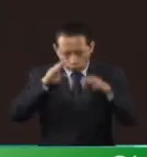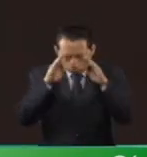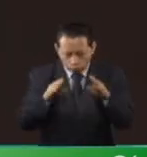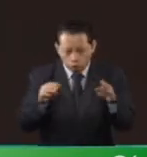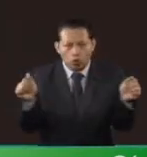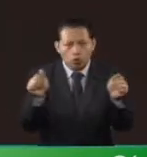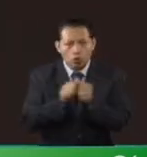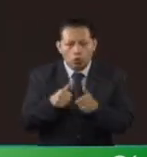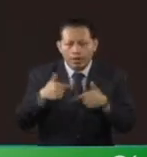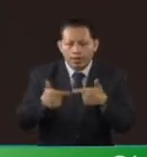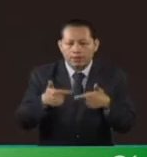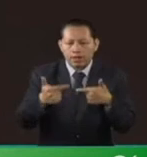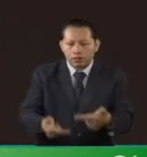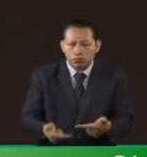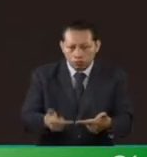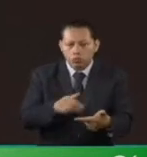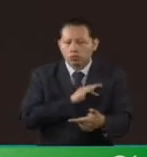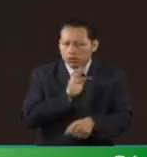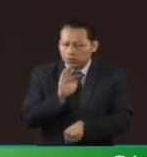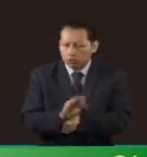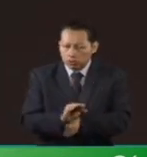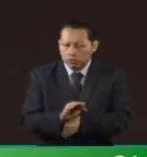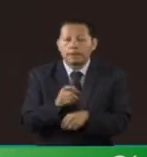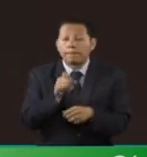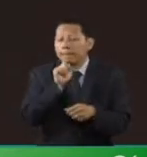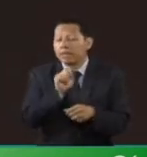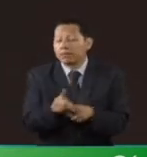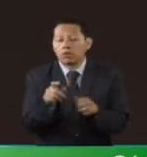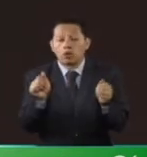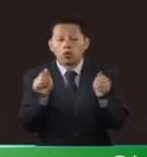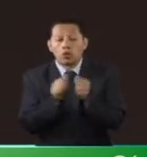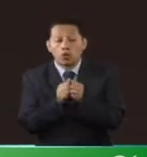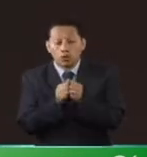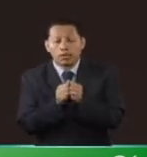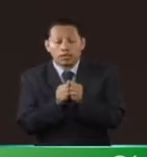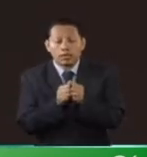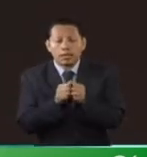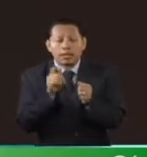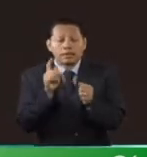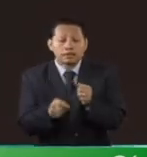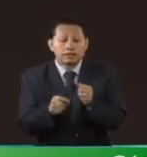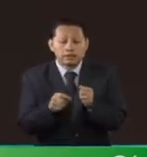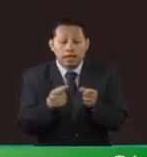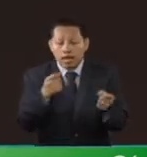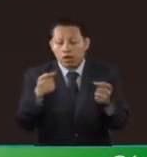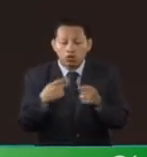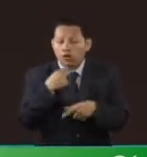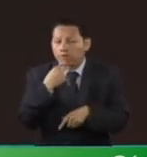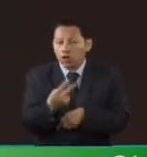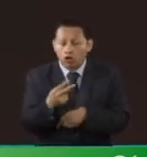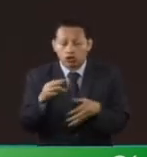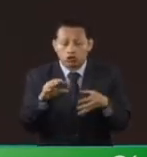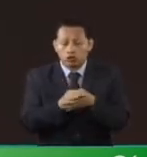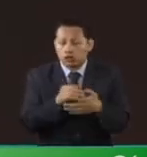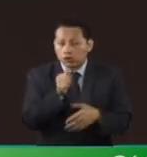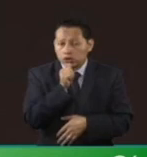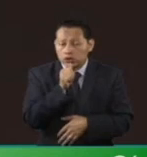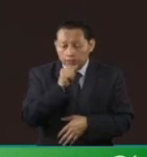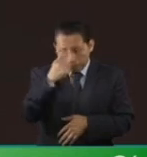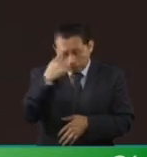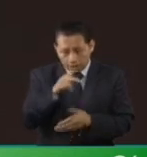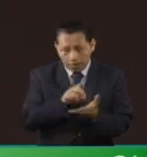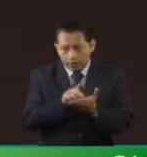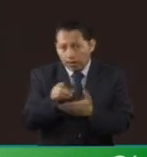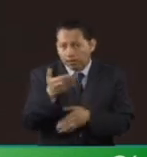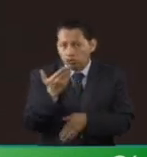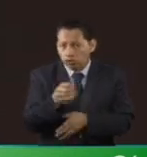siguientes generaciones incluso con aquellas que todavía no tienen voz propia para exigir sus